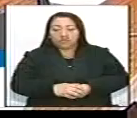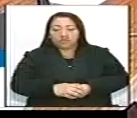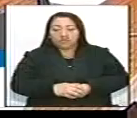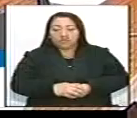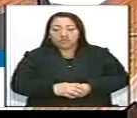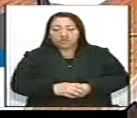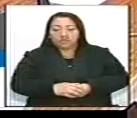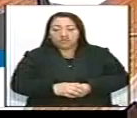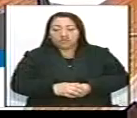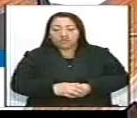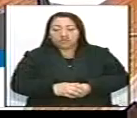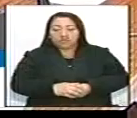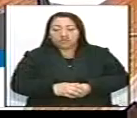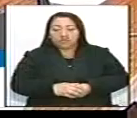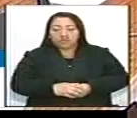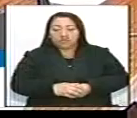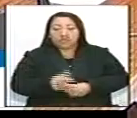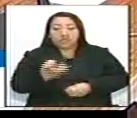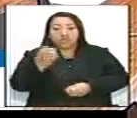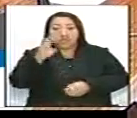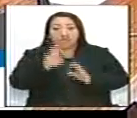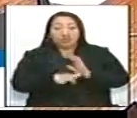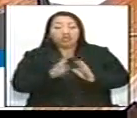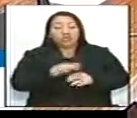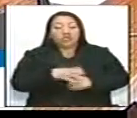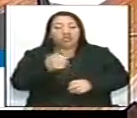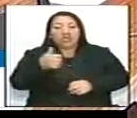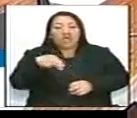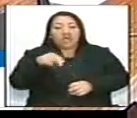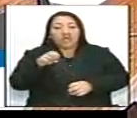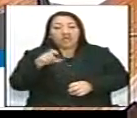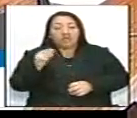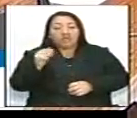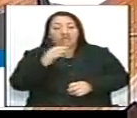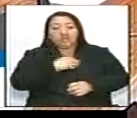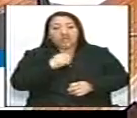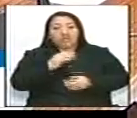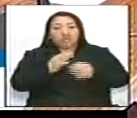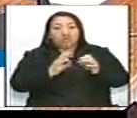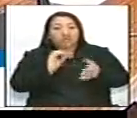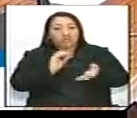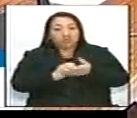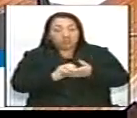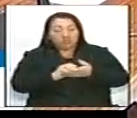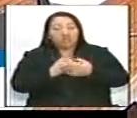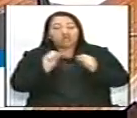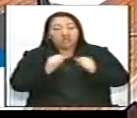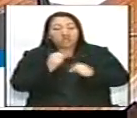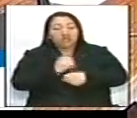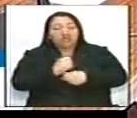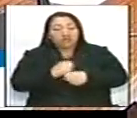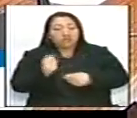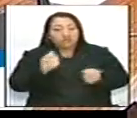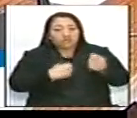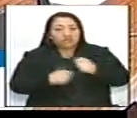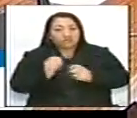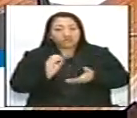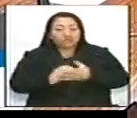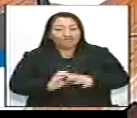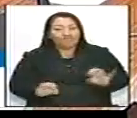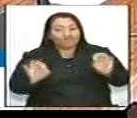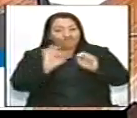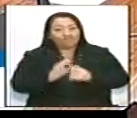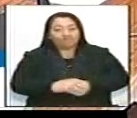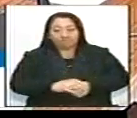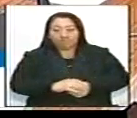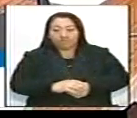¿no? Dentro del Ministerio de Economía se manejan varias metas en el marco de incentivos. Esta es una de las más